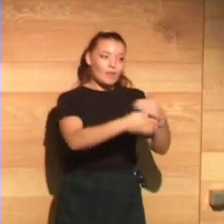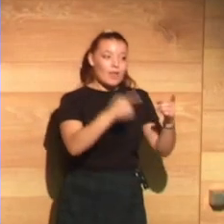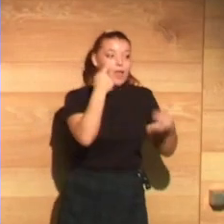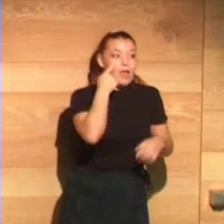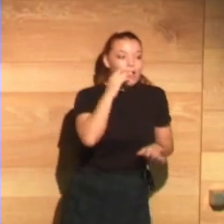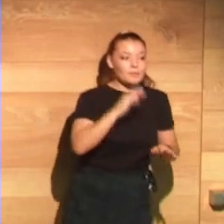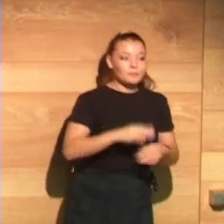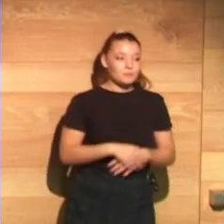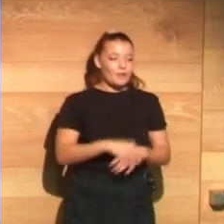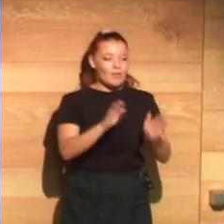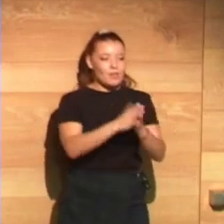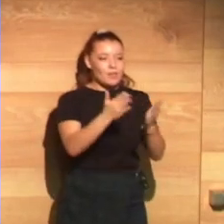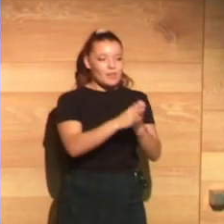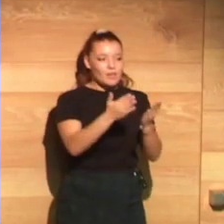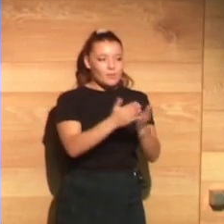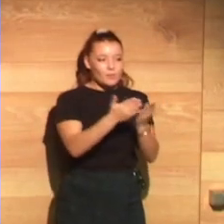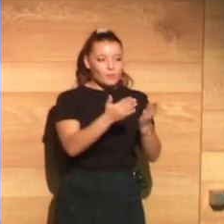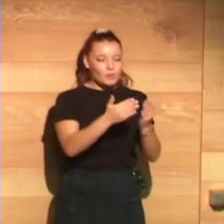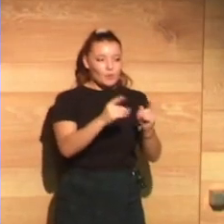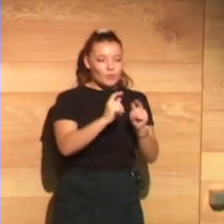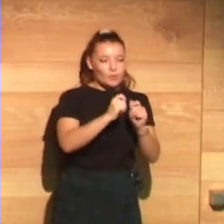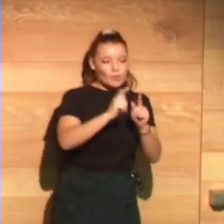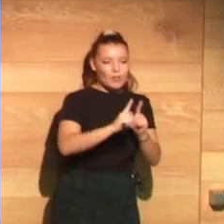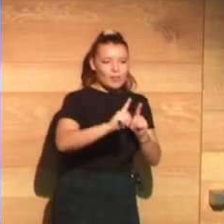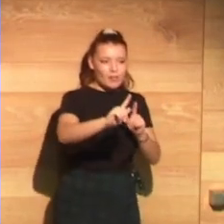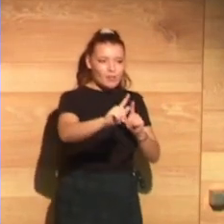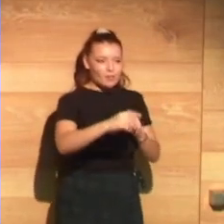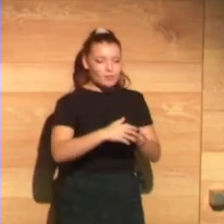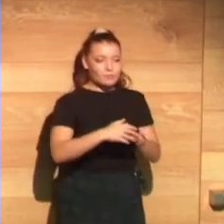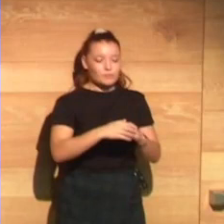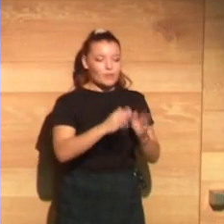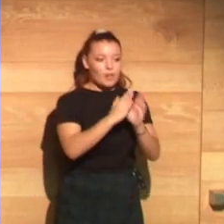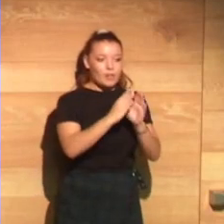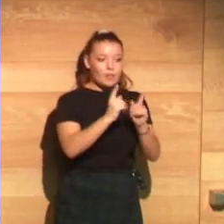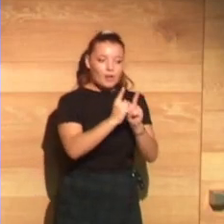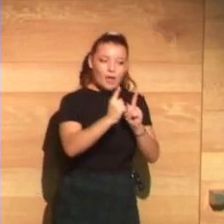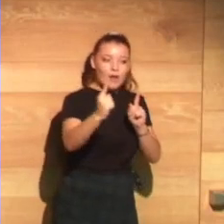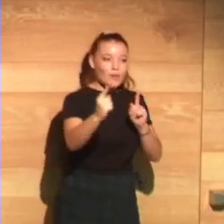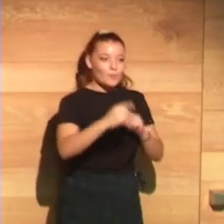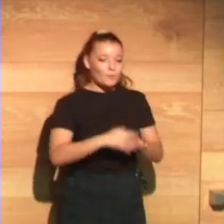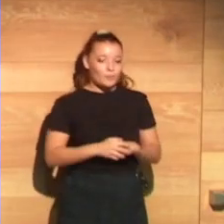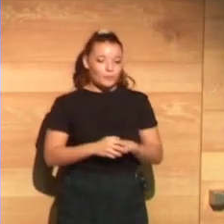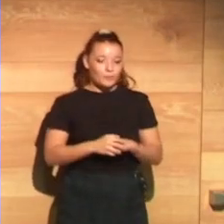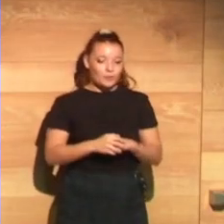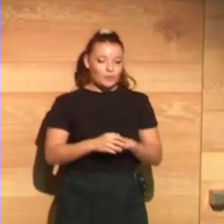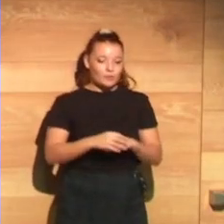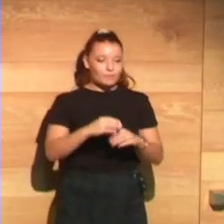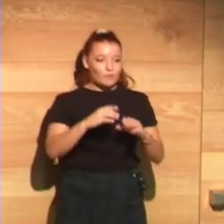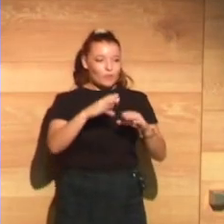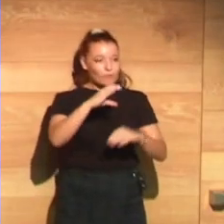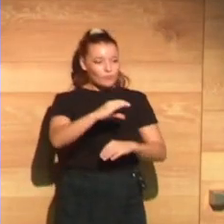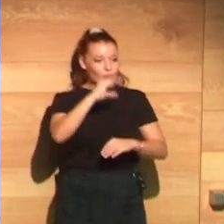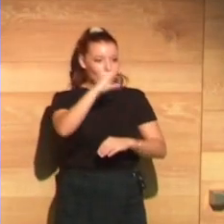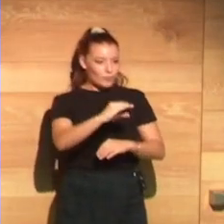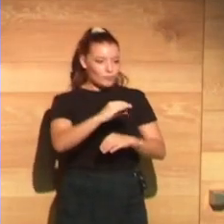tiempo. No, pero bueno, es un libro más extenso, tiene más páginas y hay más textos